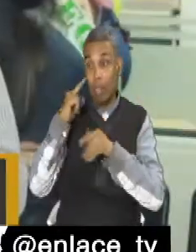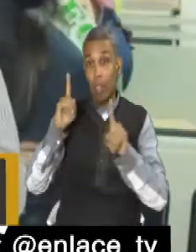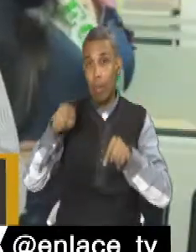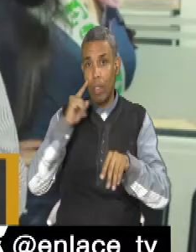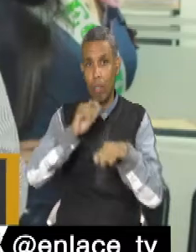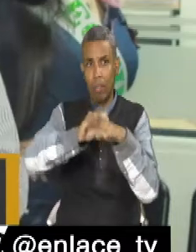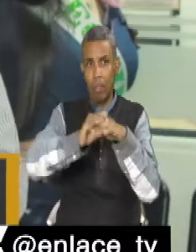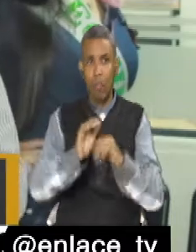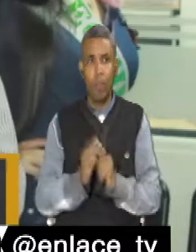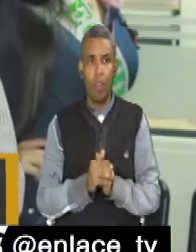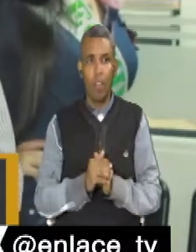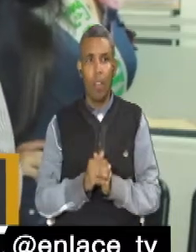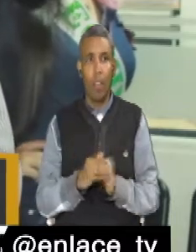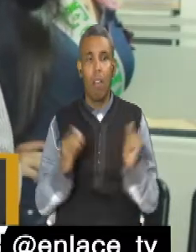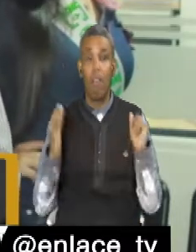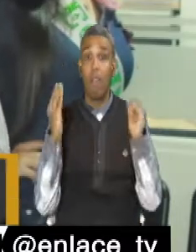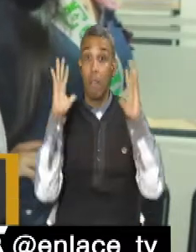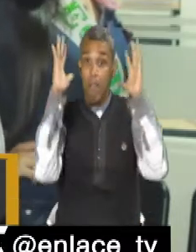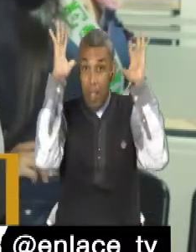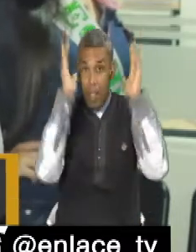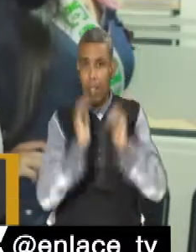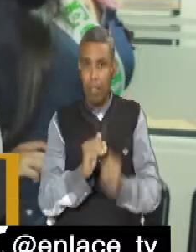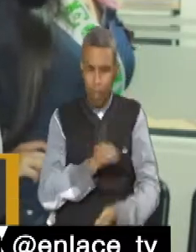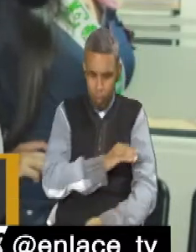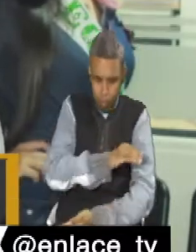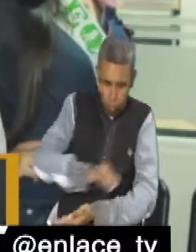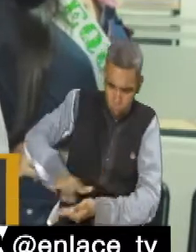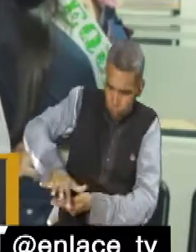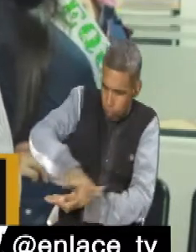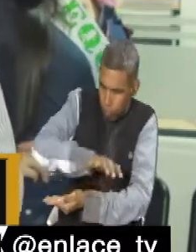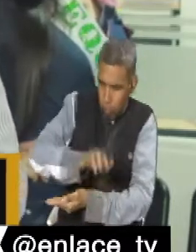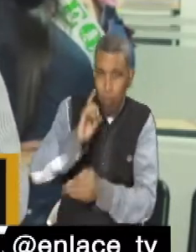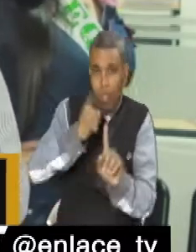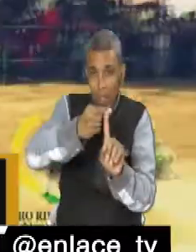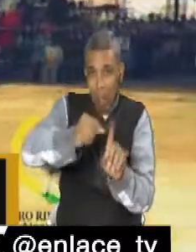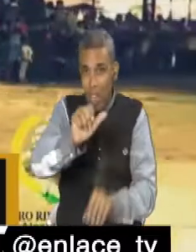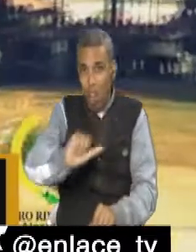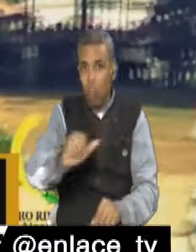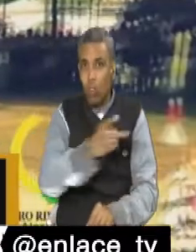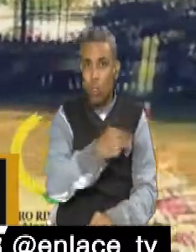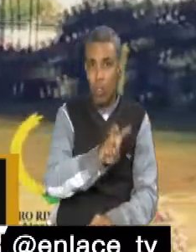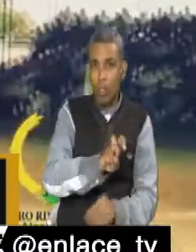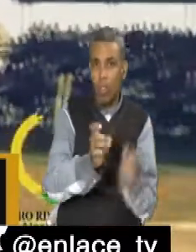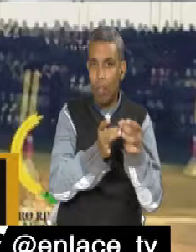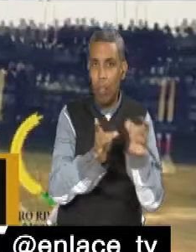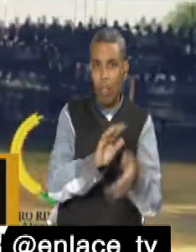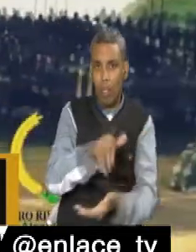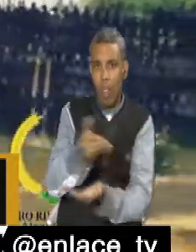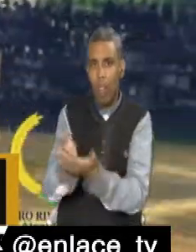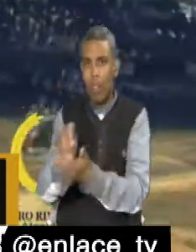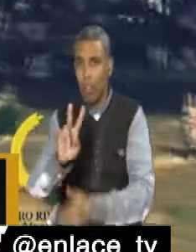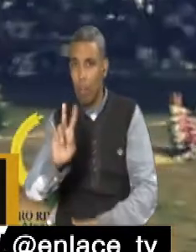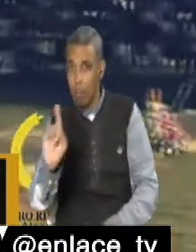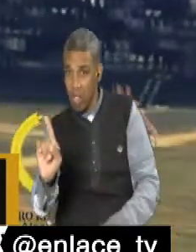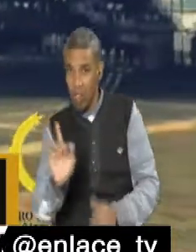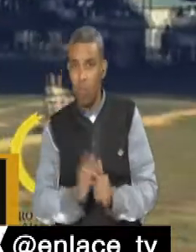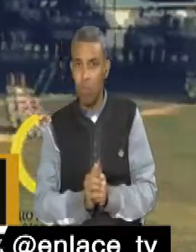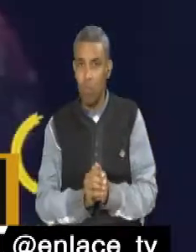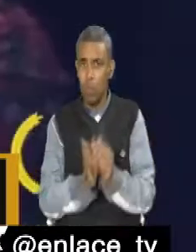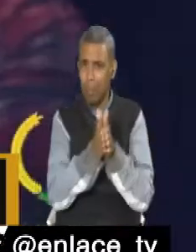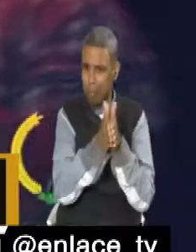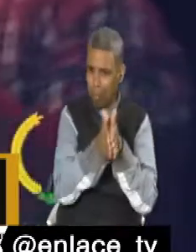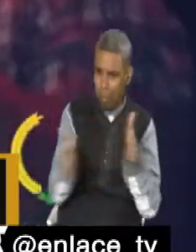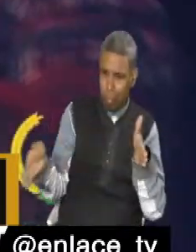Nuestras ferias y fiestas de los sectores productivos, 17 de agosto al 21 de agosto del año en curso. La mejor